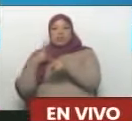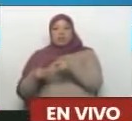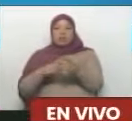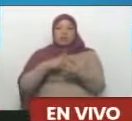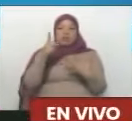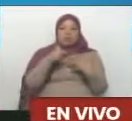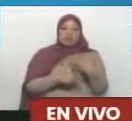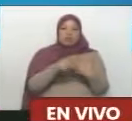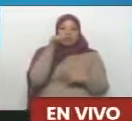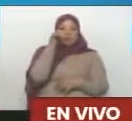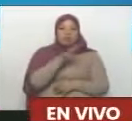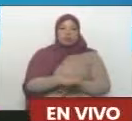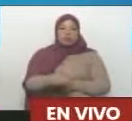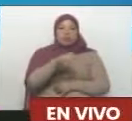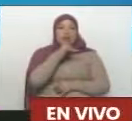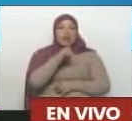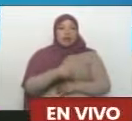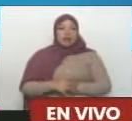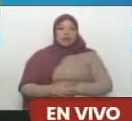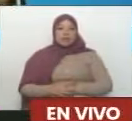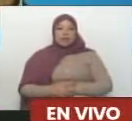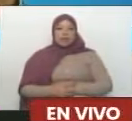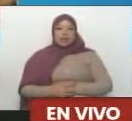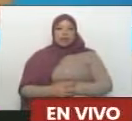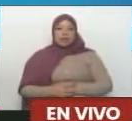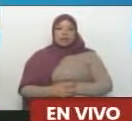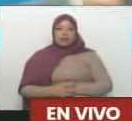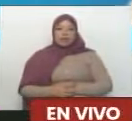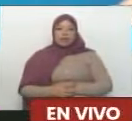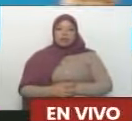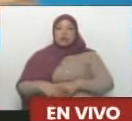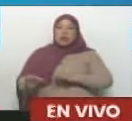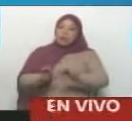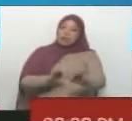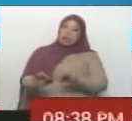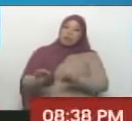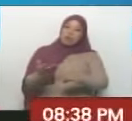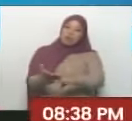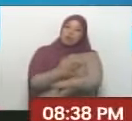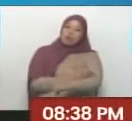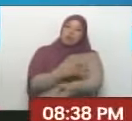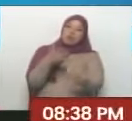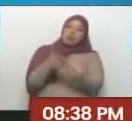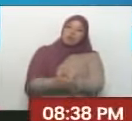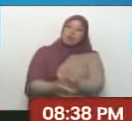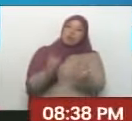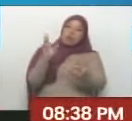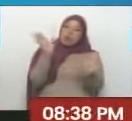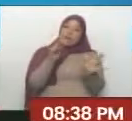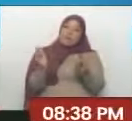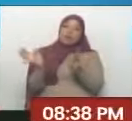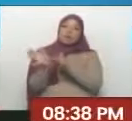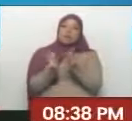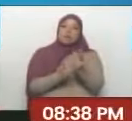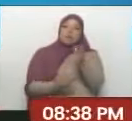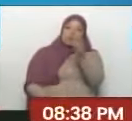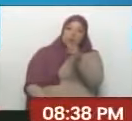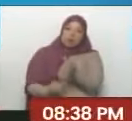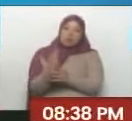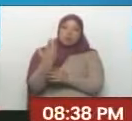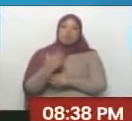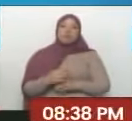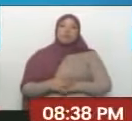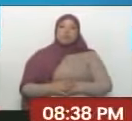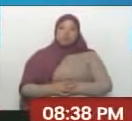planificadas, pero que se irán evaluando y preparando para activarlas en marzo, en abril, en mayo, más adelante.